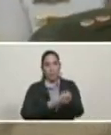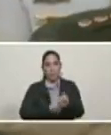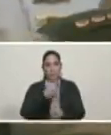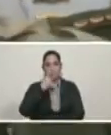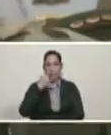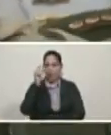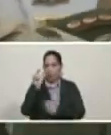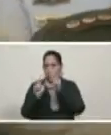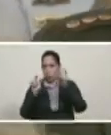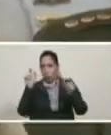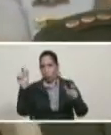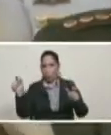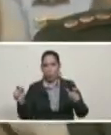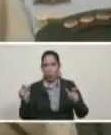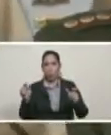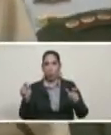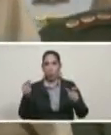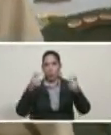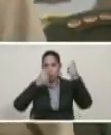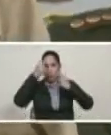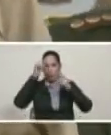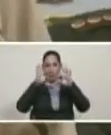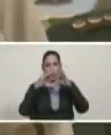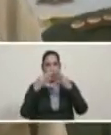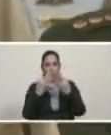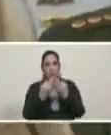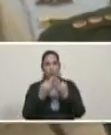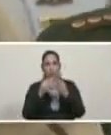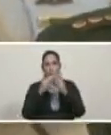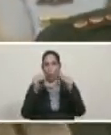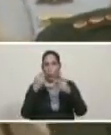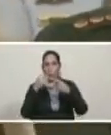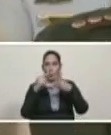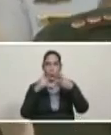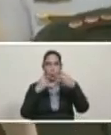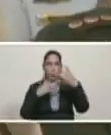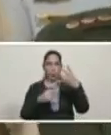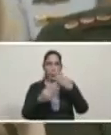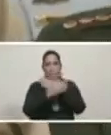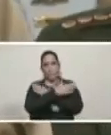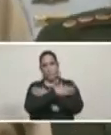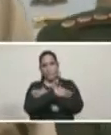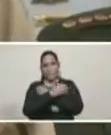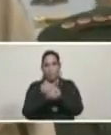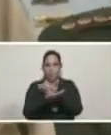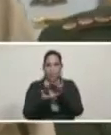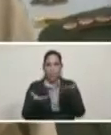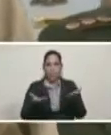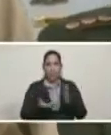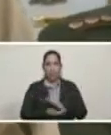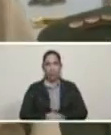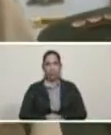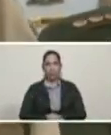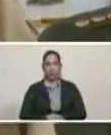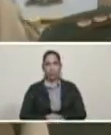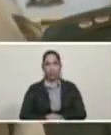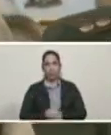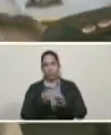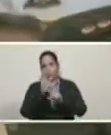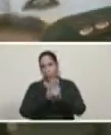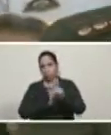Argenis, a sus familiares. Un abrazo sincero, cariñoso,